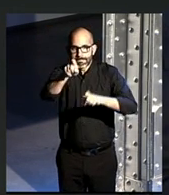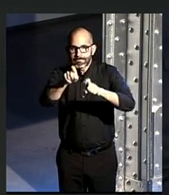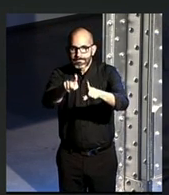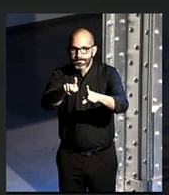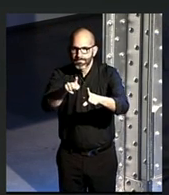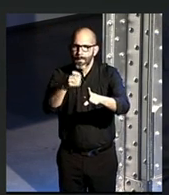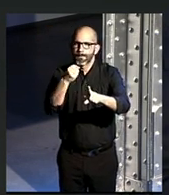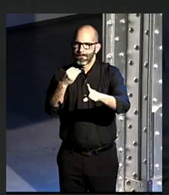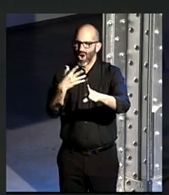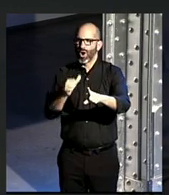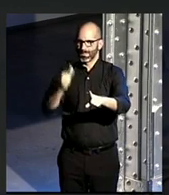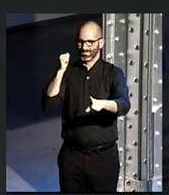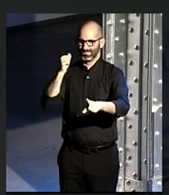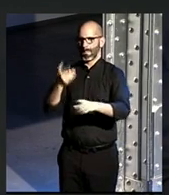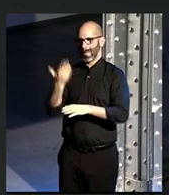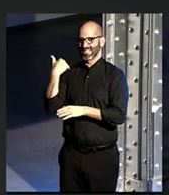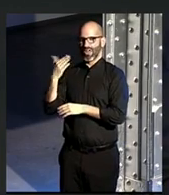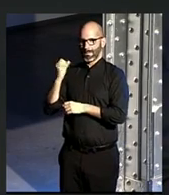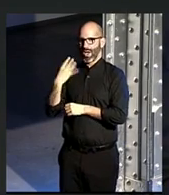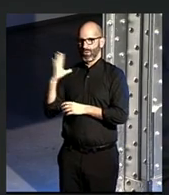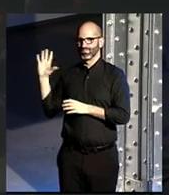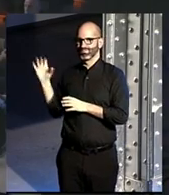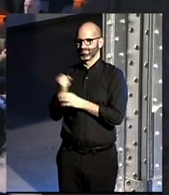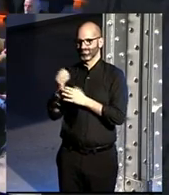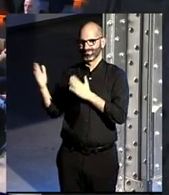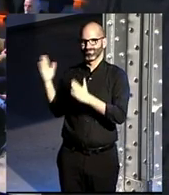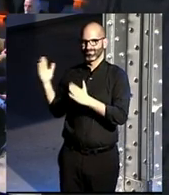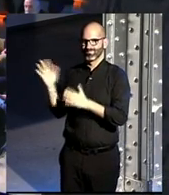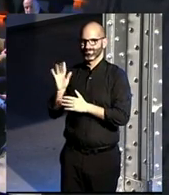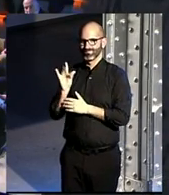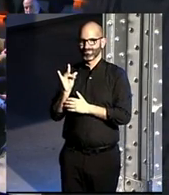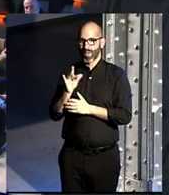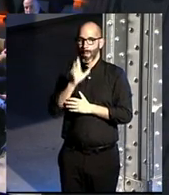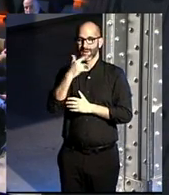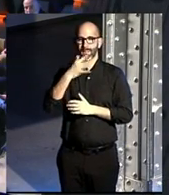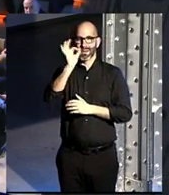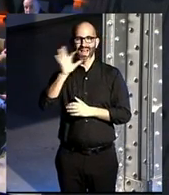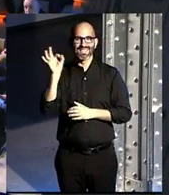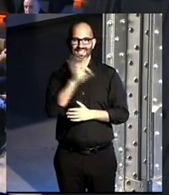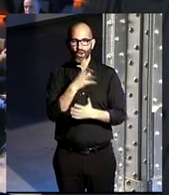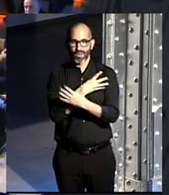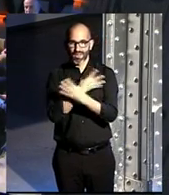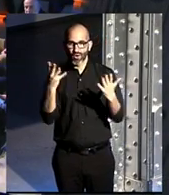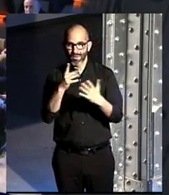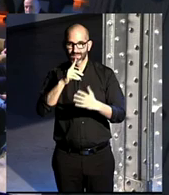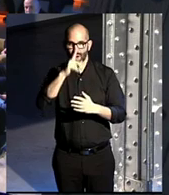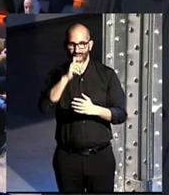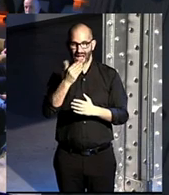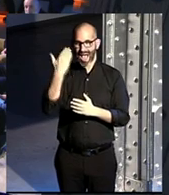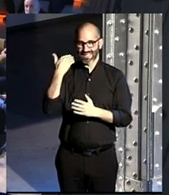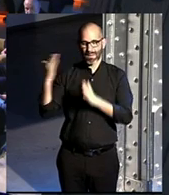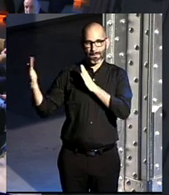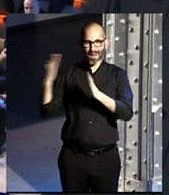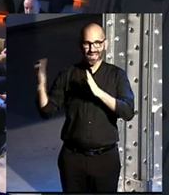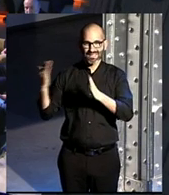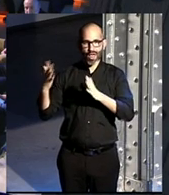lo que pienso. El pasado, además, nos fijamos en el siglo XIX, cuando las visiones del pasado eran